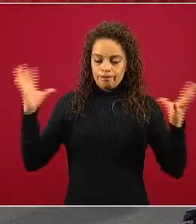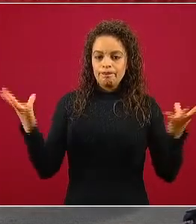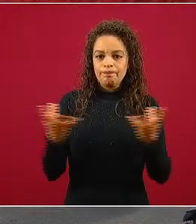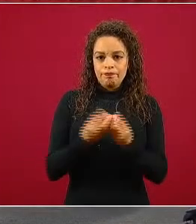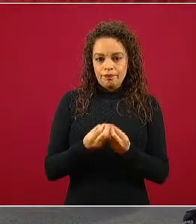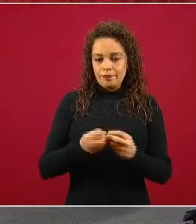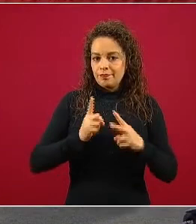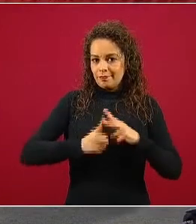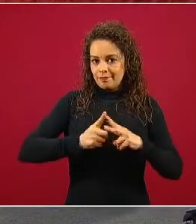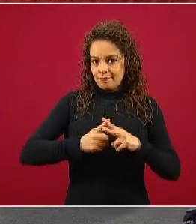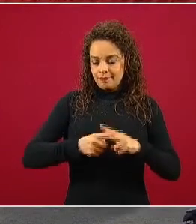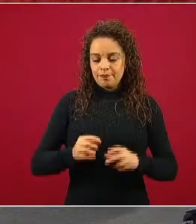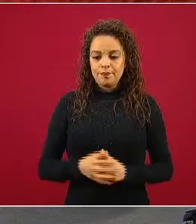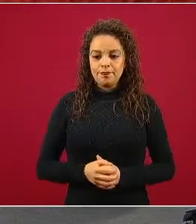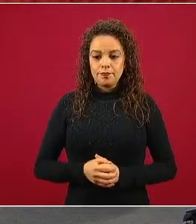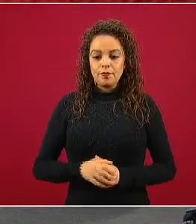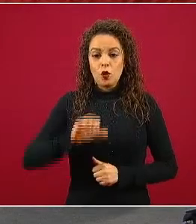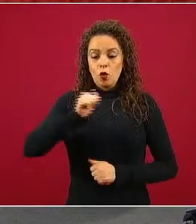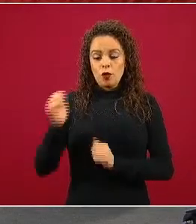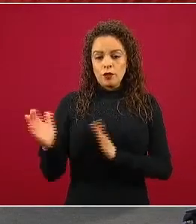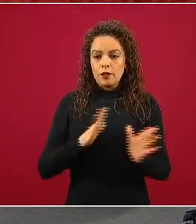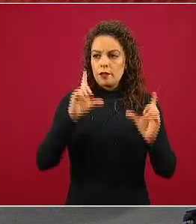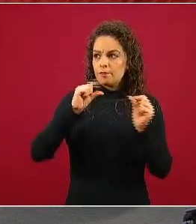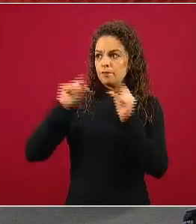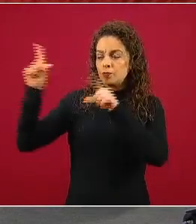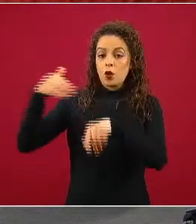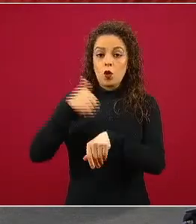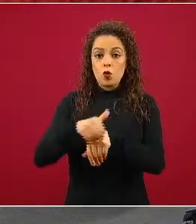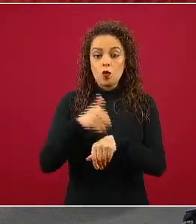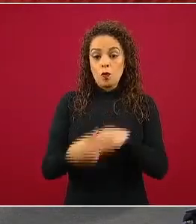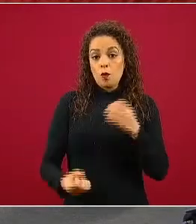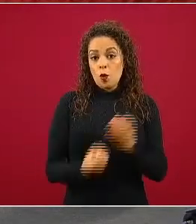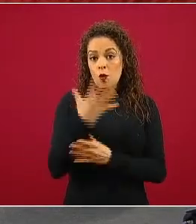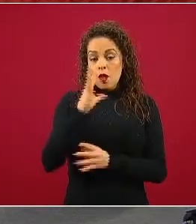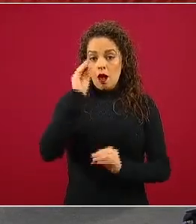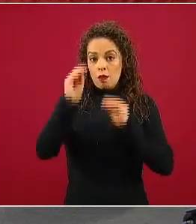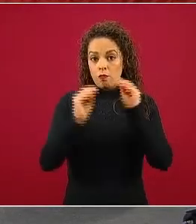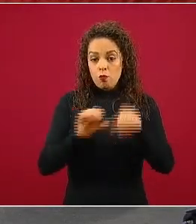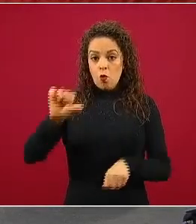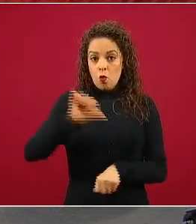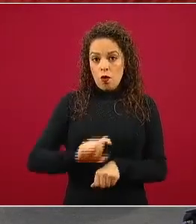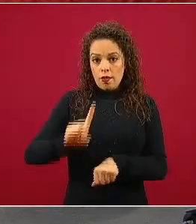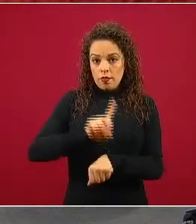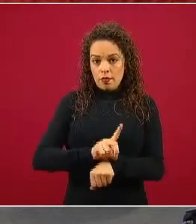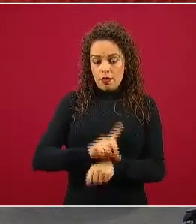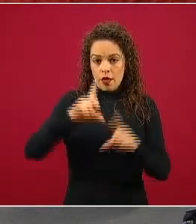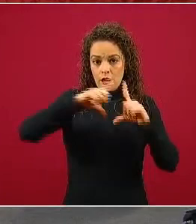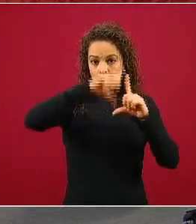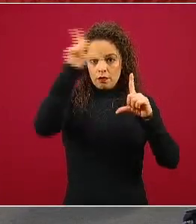en la siguiente diapositiva, por favor, los números actualizados para el día de hoy. En el territorio nacional,